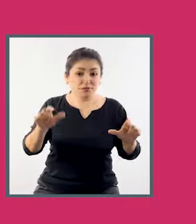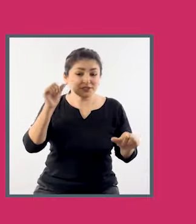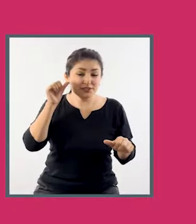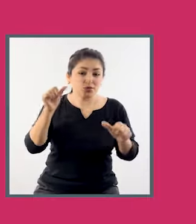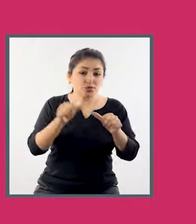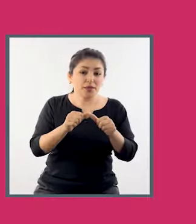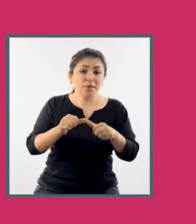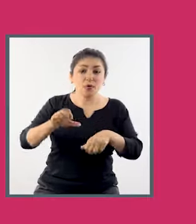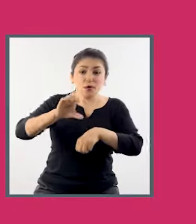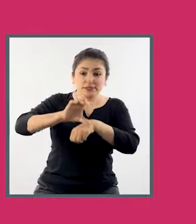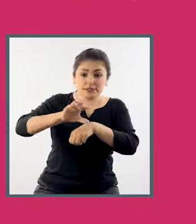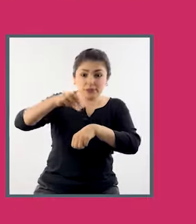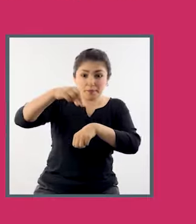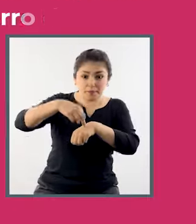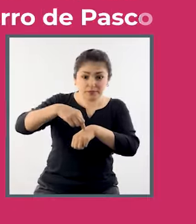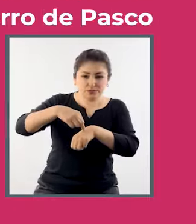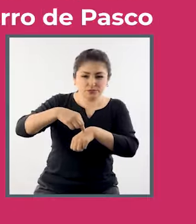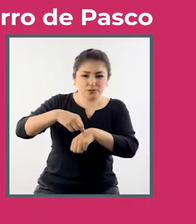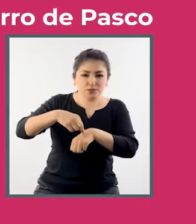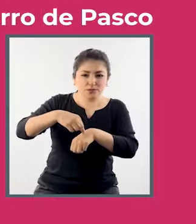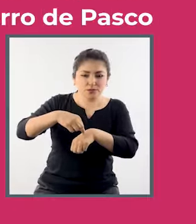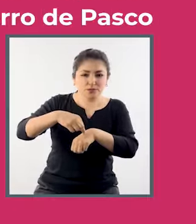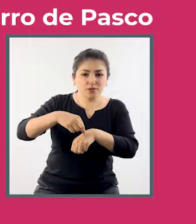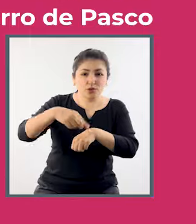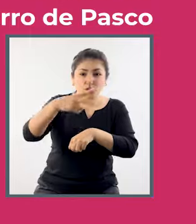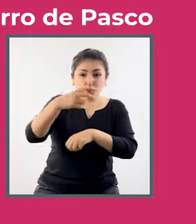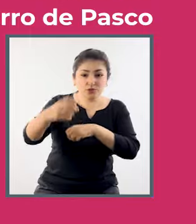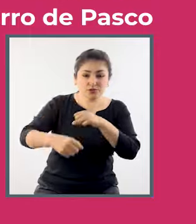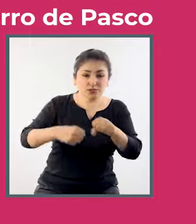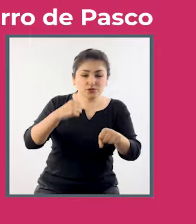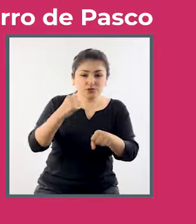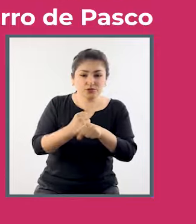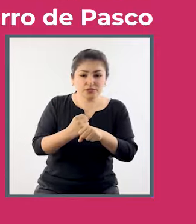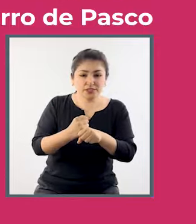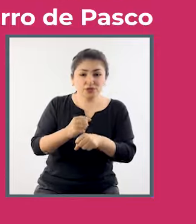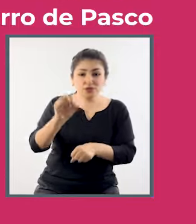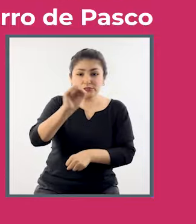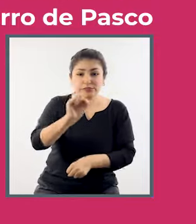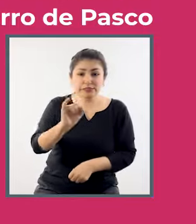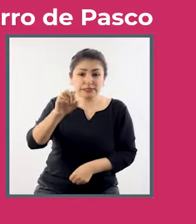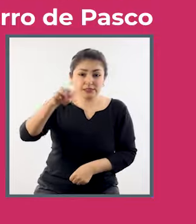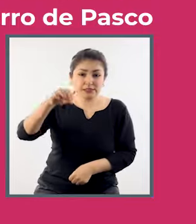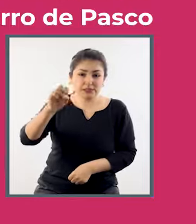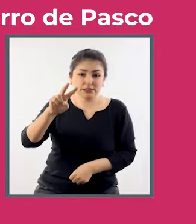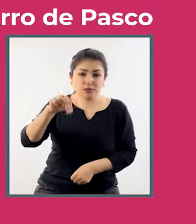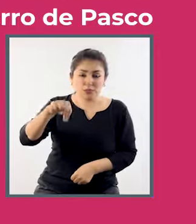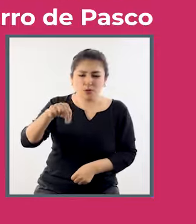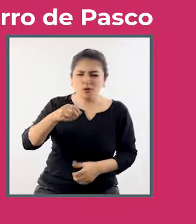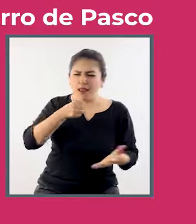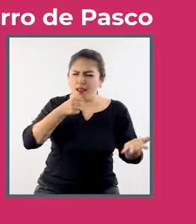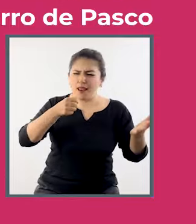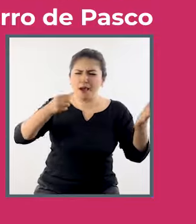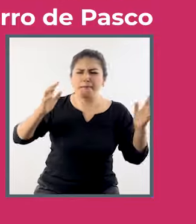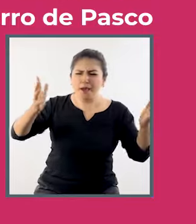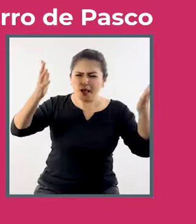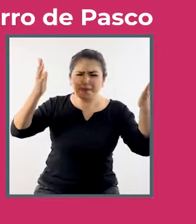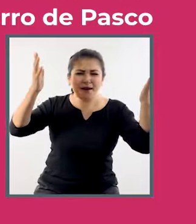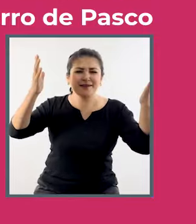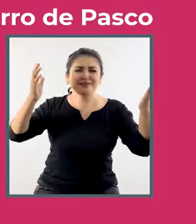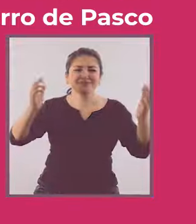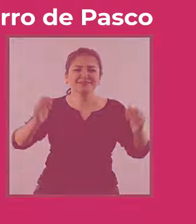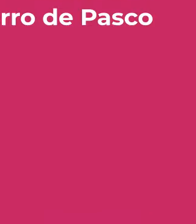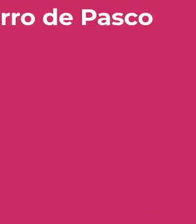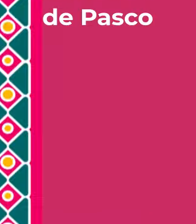Regresamos con una nota desde Cerro de Pasco, la conmemoración de los 200 años de la Arenga de Rancas, protagonizada por Simón